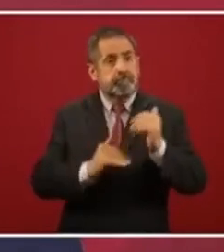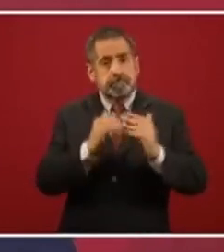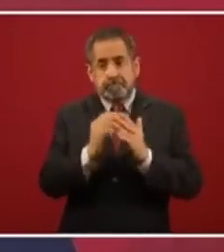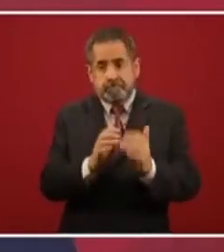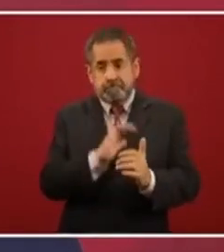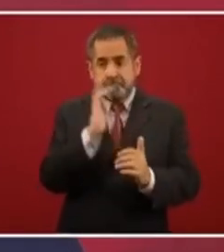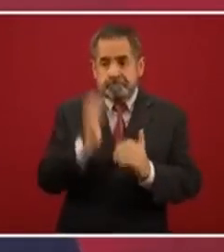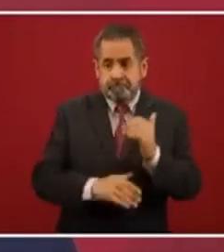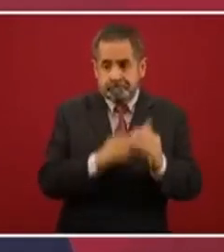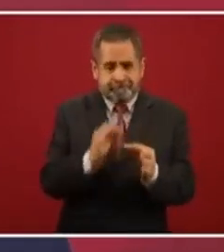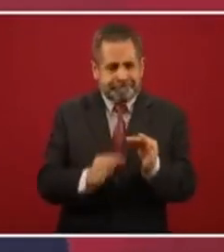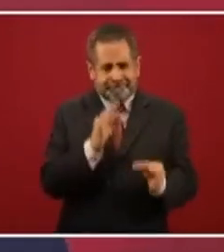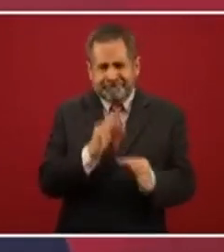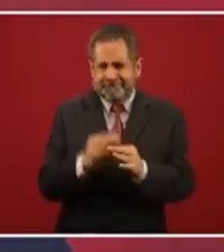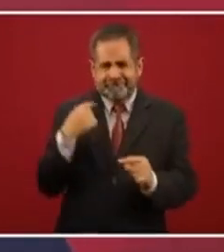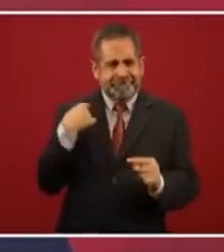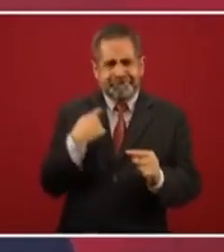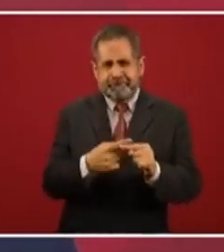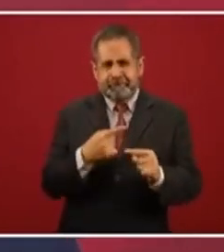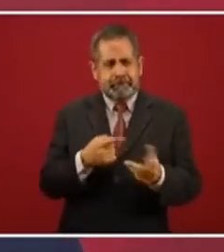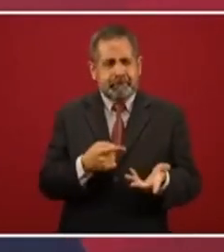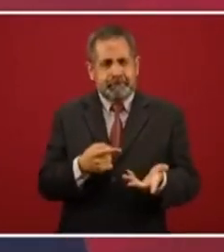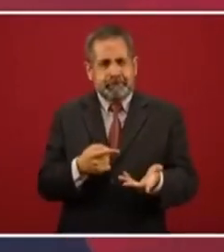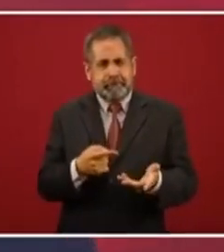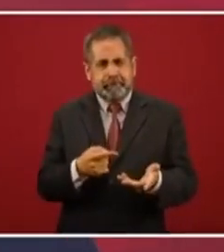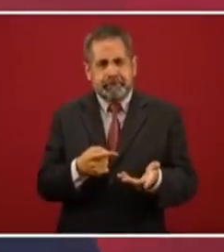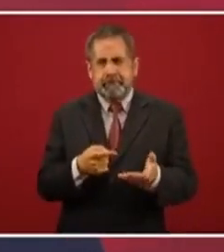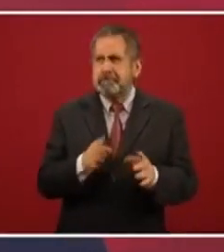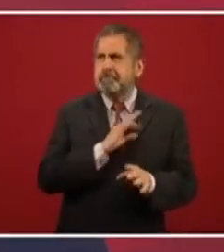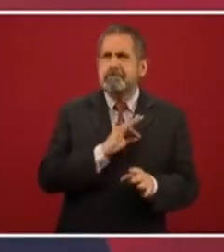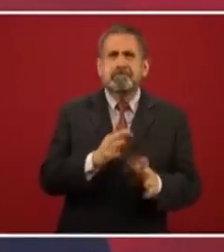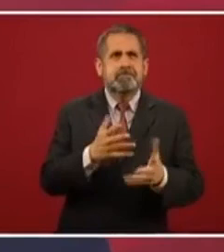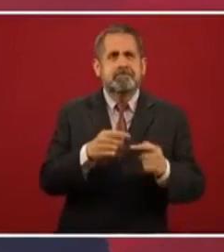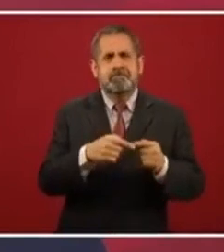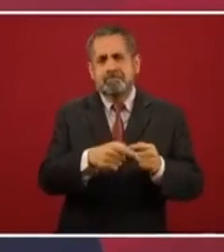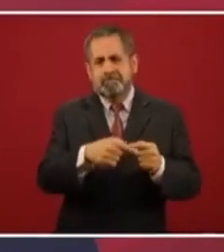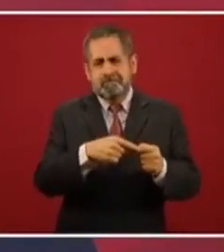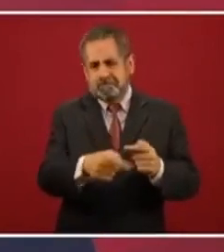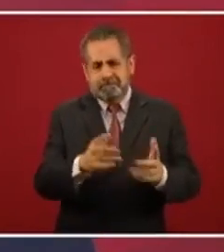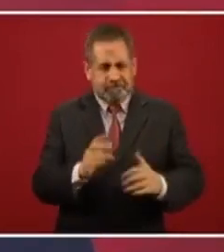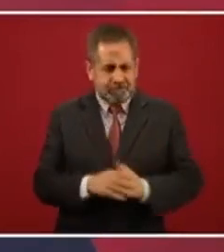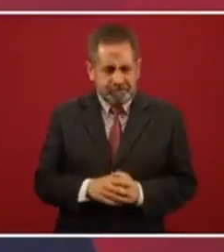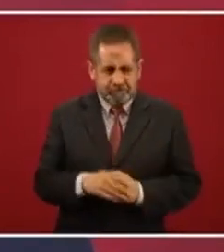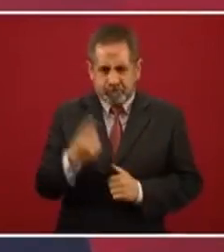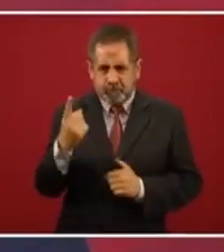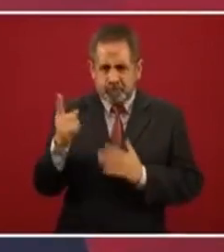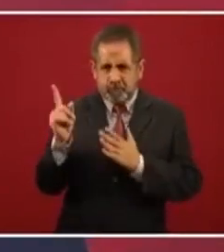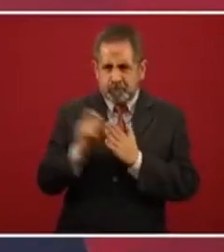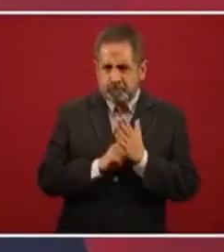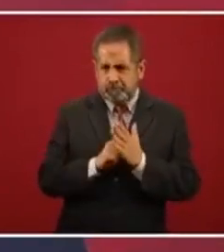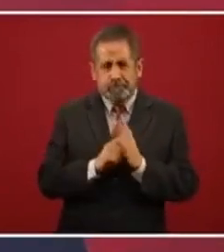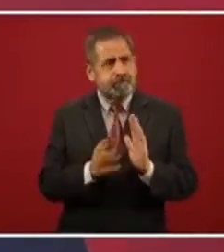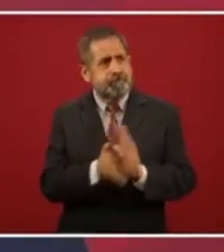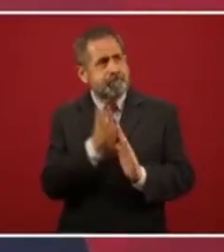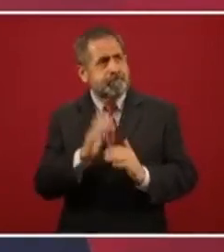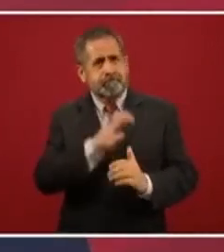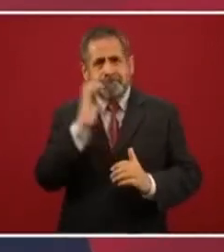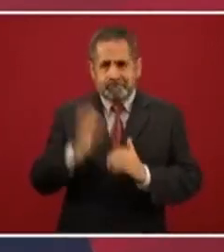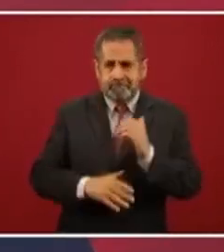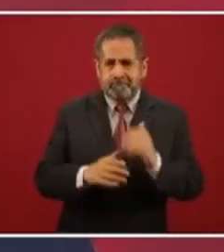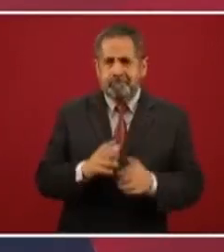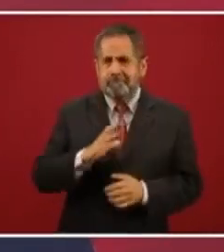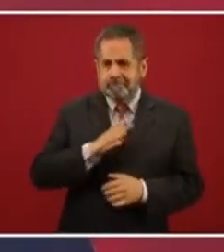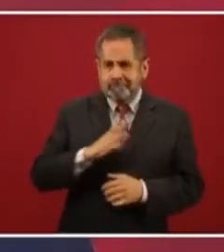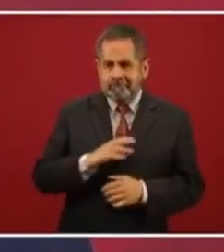en los últimos tiempos, a más tardar en 1 mes, vamos a poder